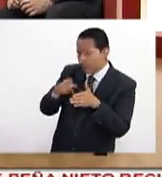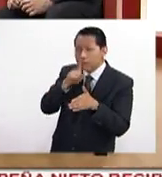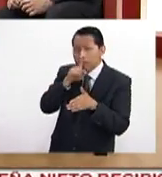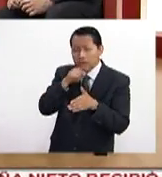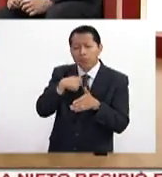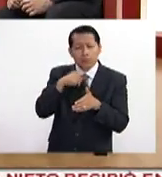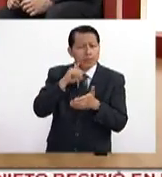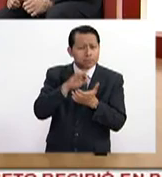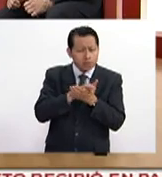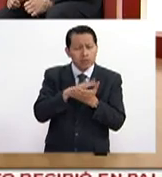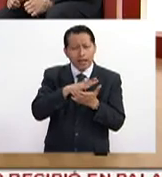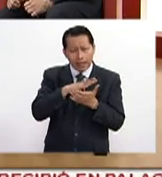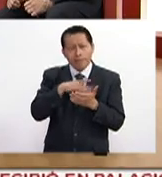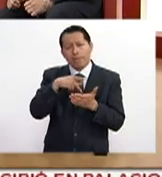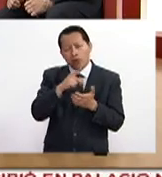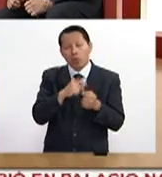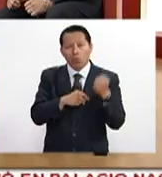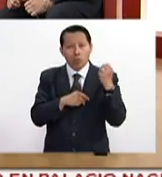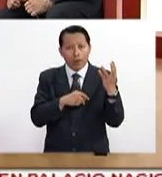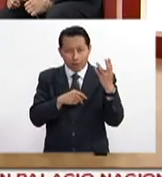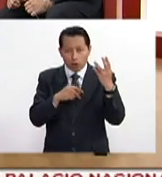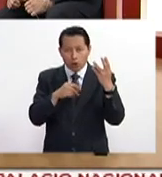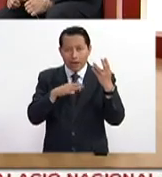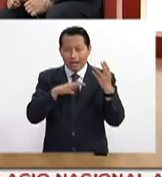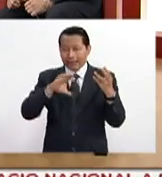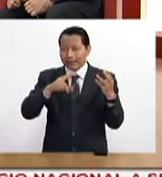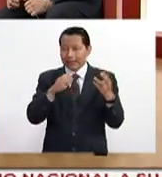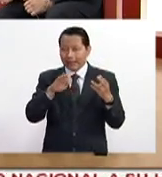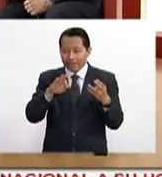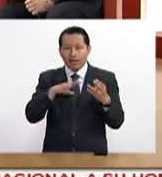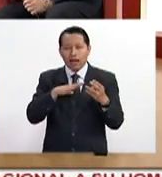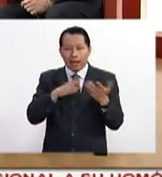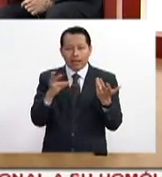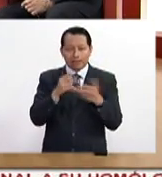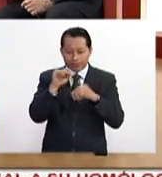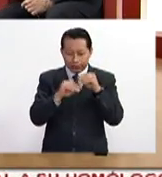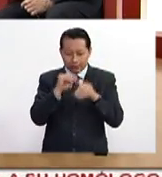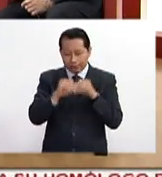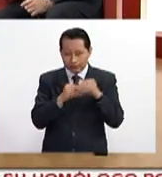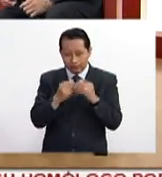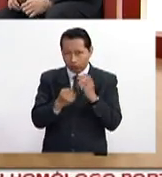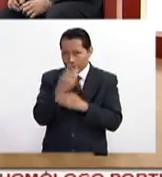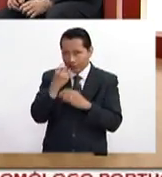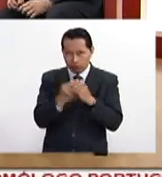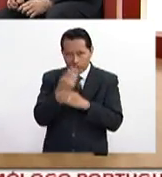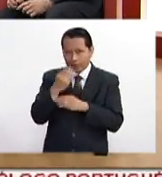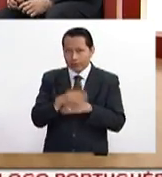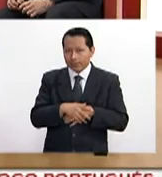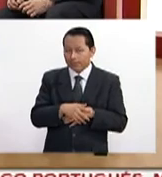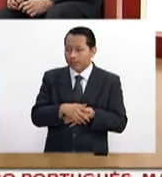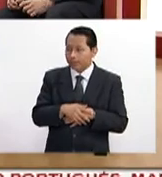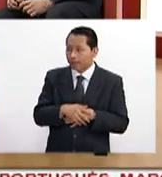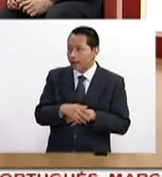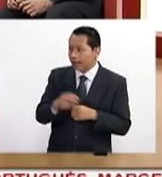chefs, tenemos 4 chefs que hacen combinaciones. Son creaciones nuevas, ¿no? Sí, son creaciones originales. Así